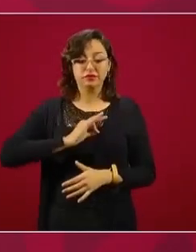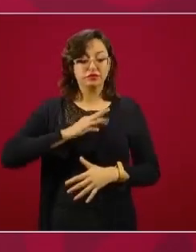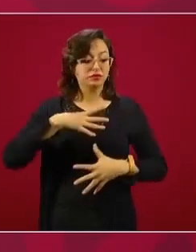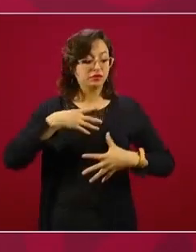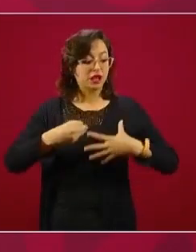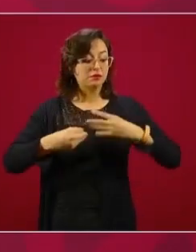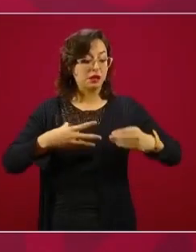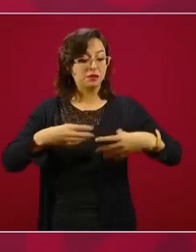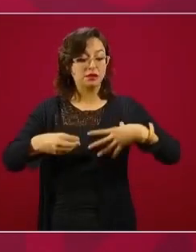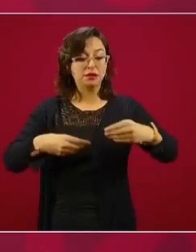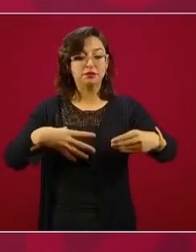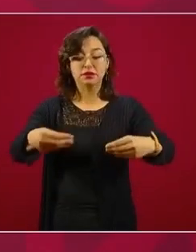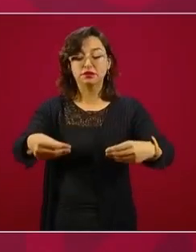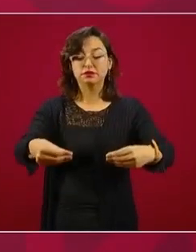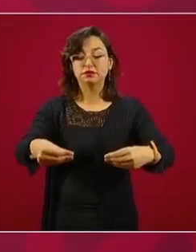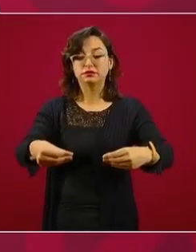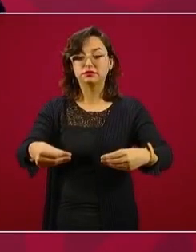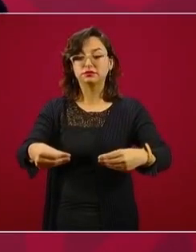y